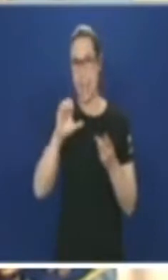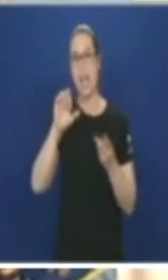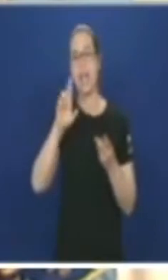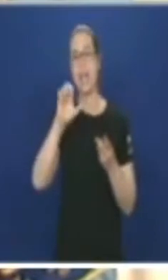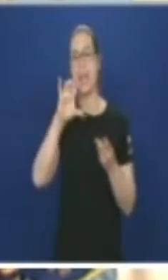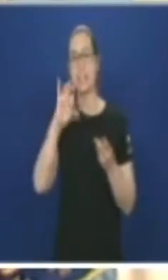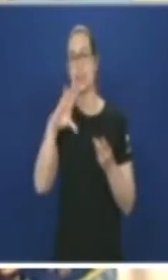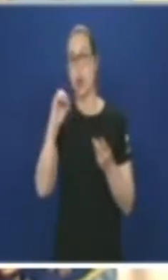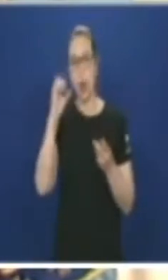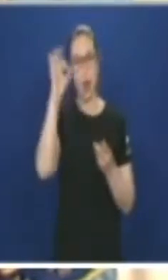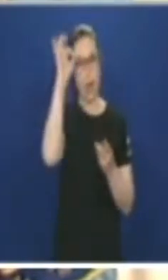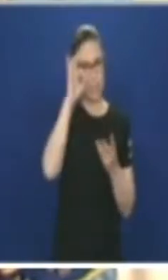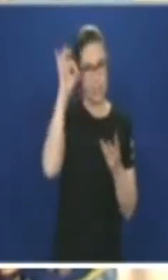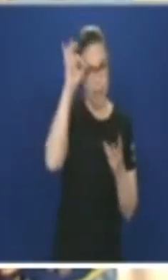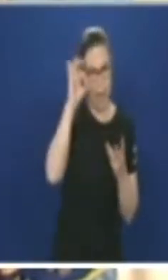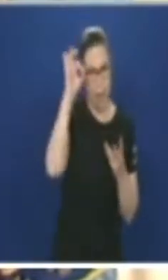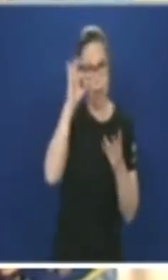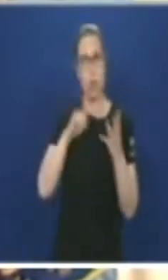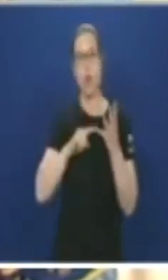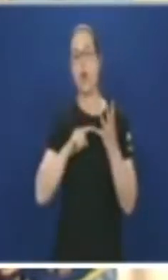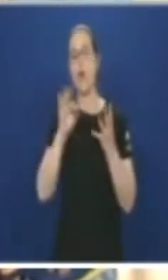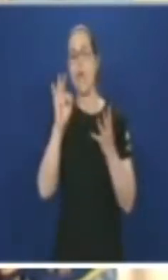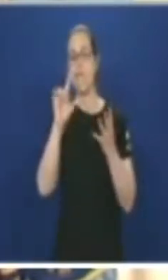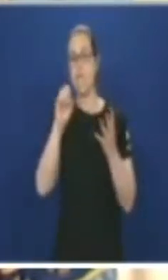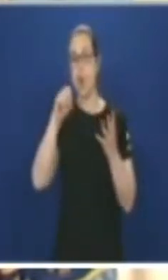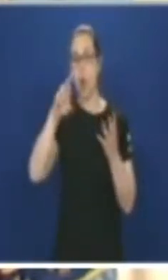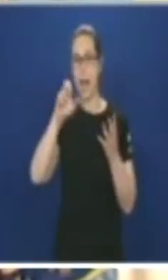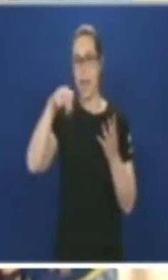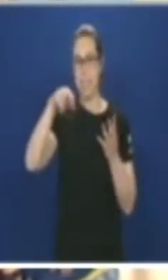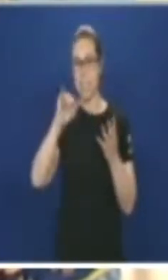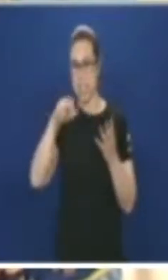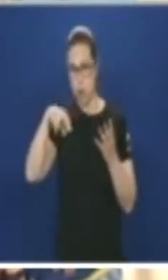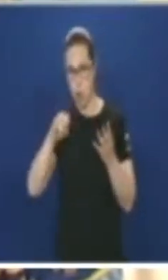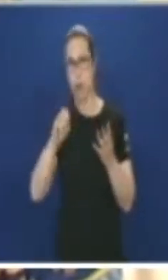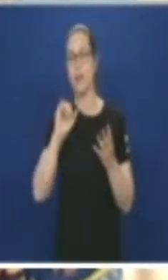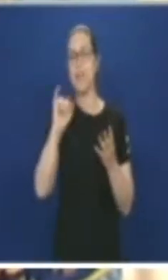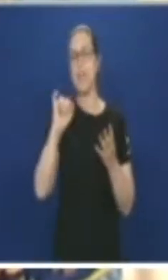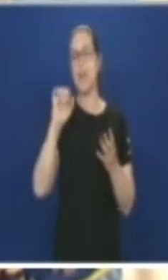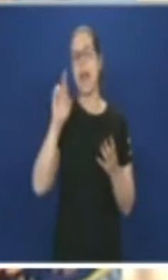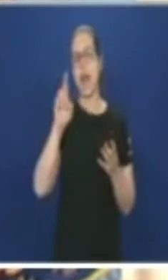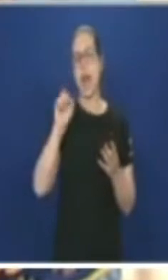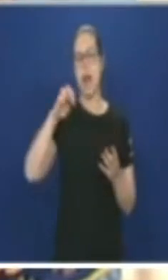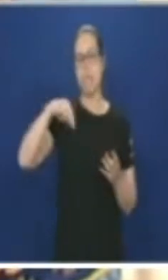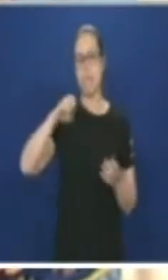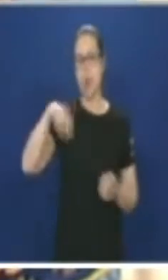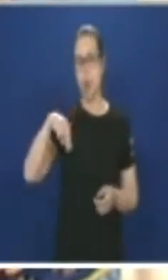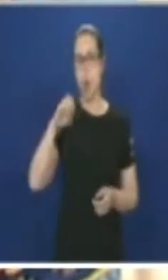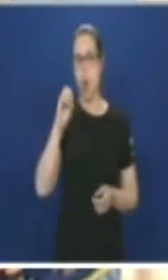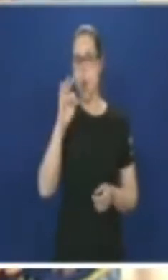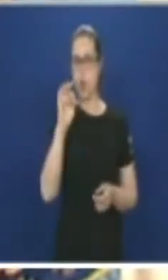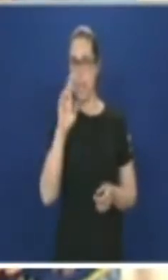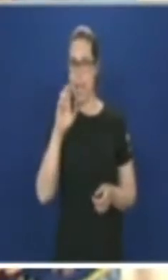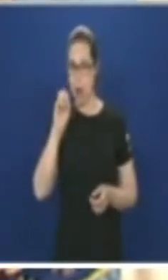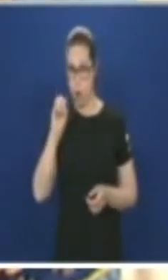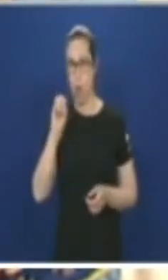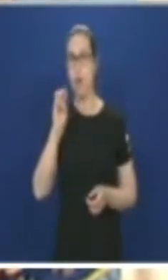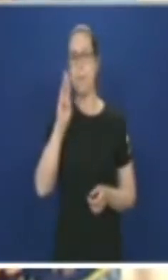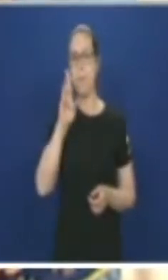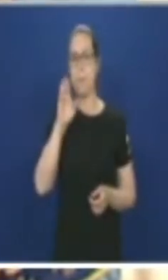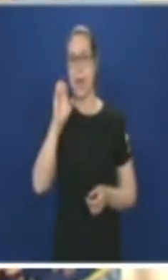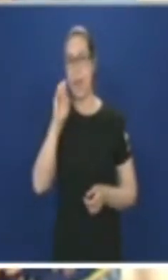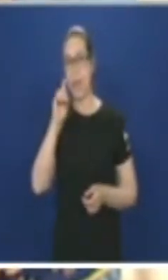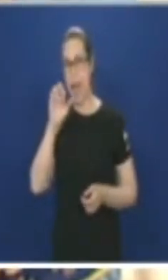Noguerol, Florentino López Cuevillas e Ramón Otero Pedrallo. Círculo que se iría ampliando